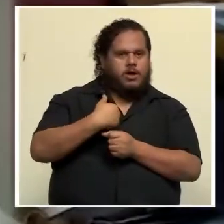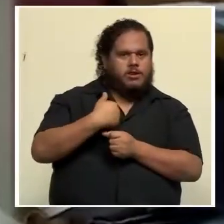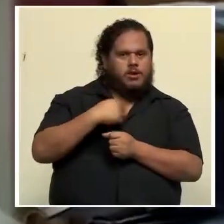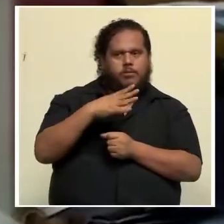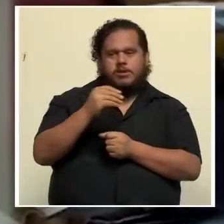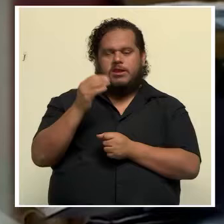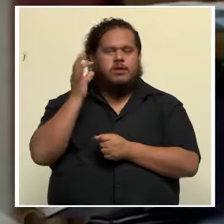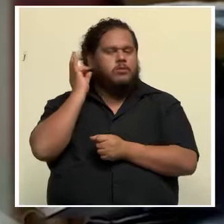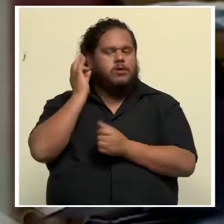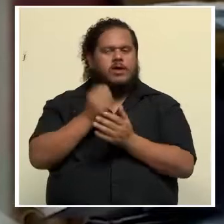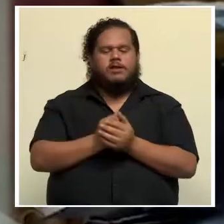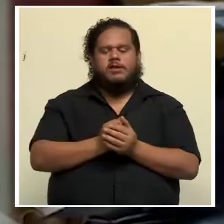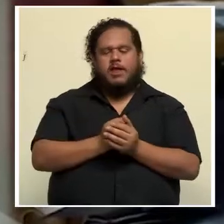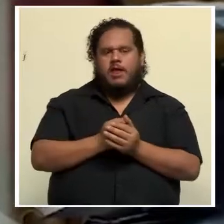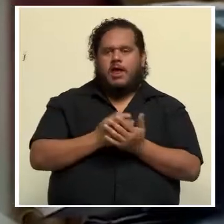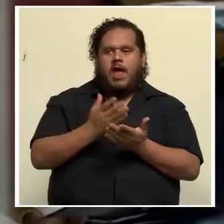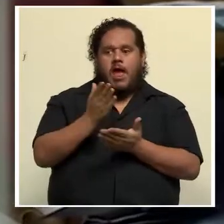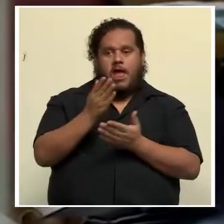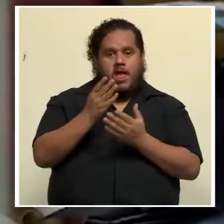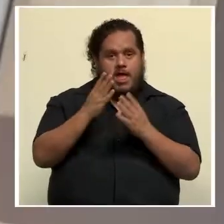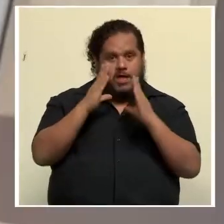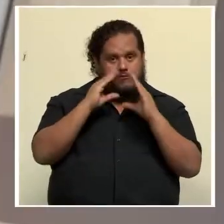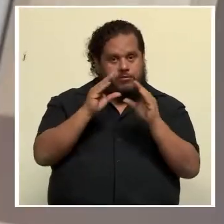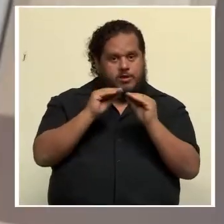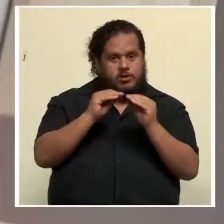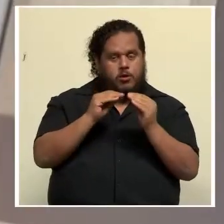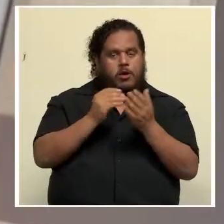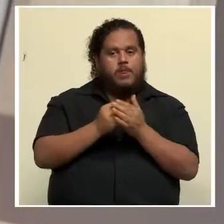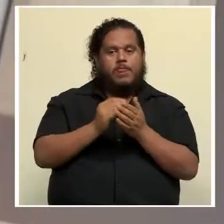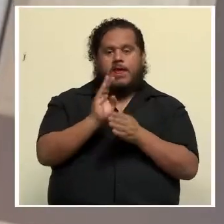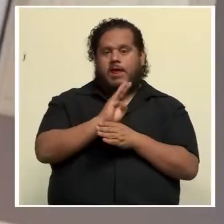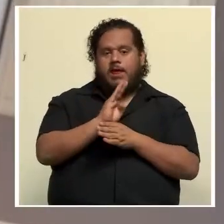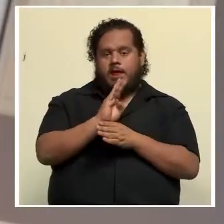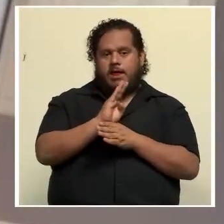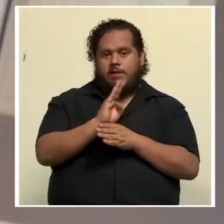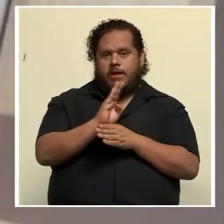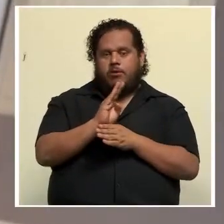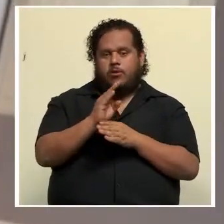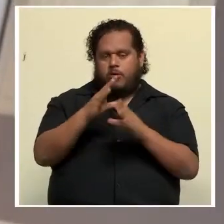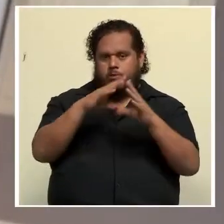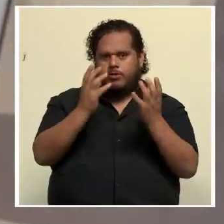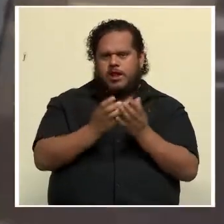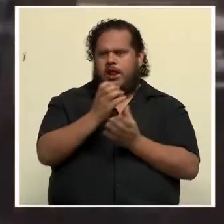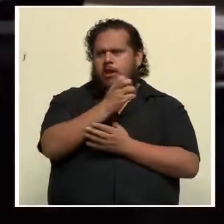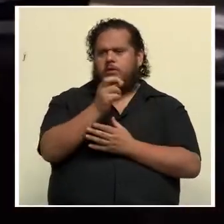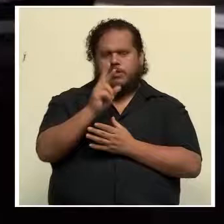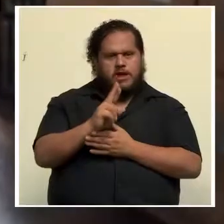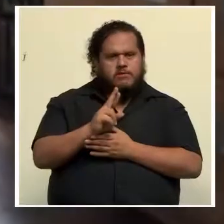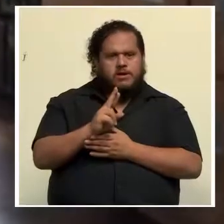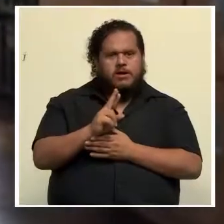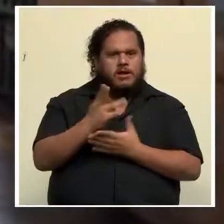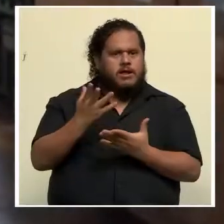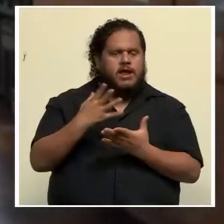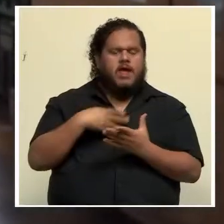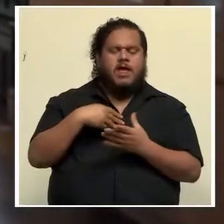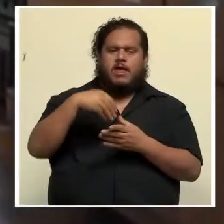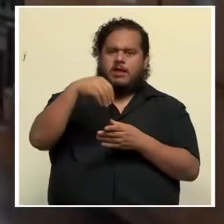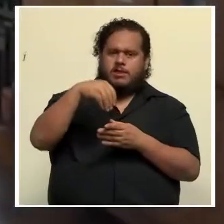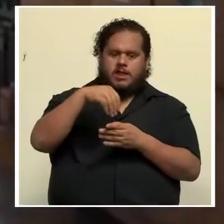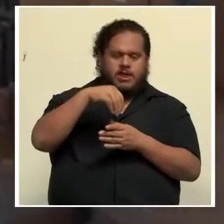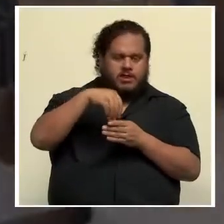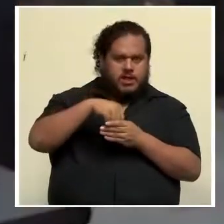y mujeres. Según datos del Banco Mundial, Costa Rica se encuentra entre los países con mayor